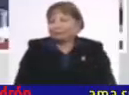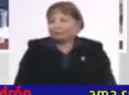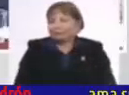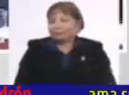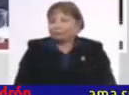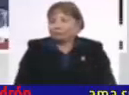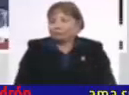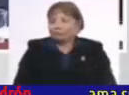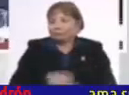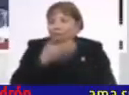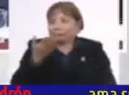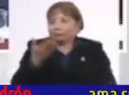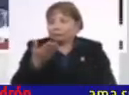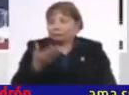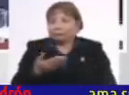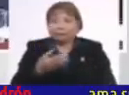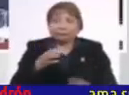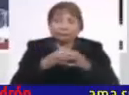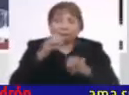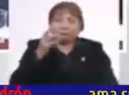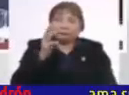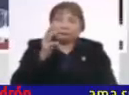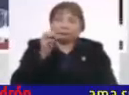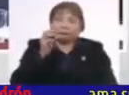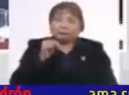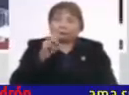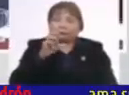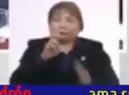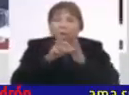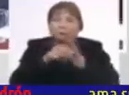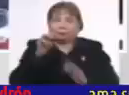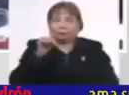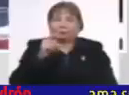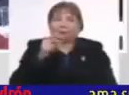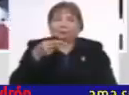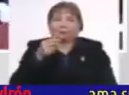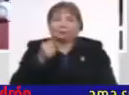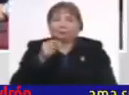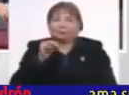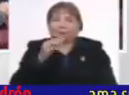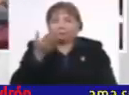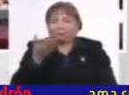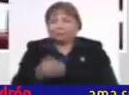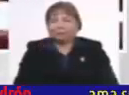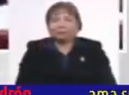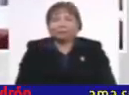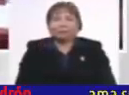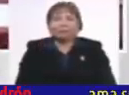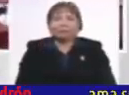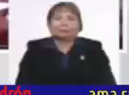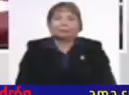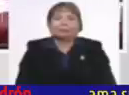si voy a dejar el uso la palabra al congresista enrique wong luego a la congresista martha moyano congresista wow